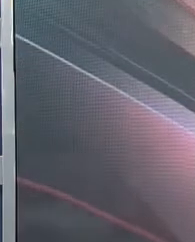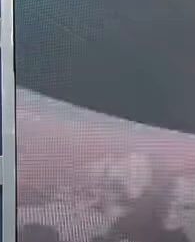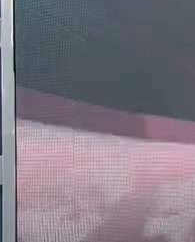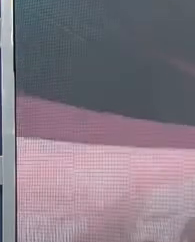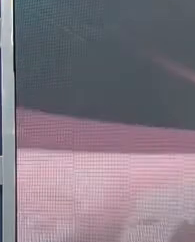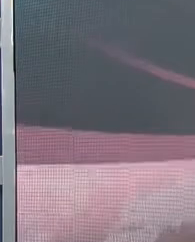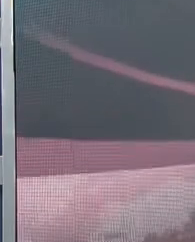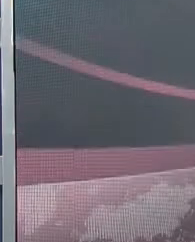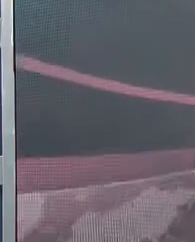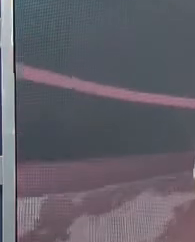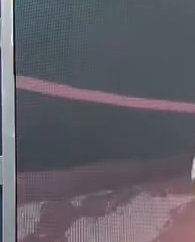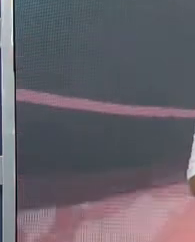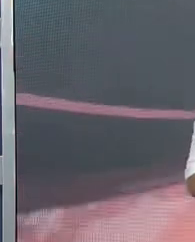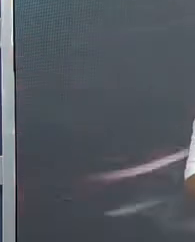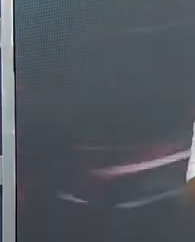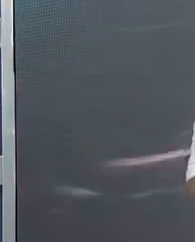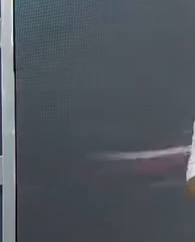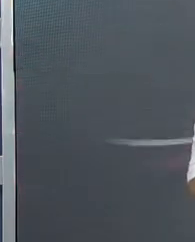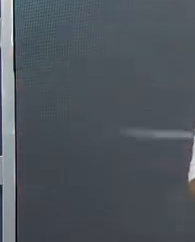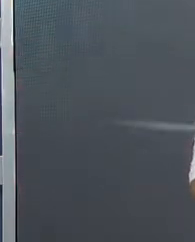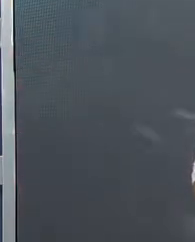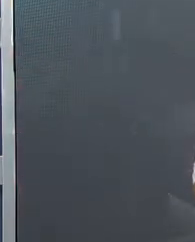momento, Marcelo, ¿no tienen fecha?